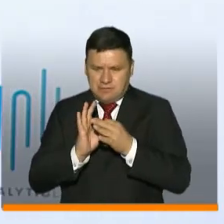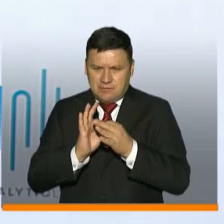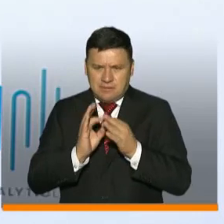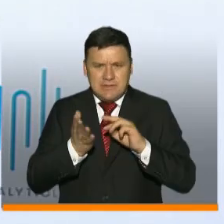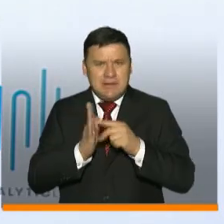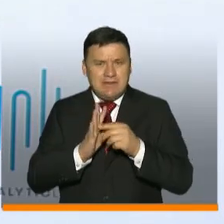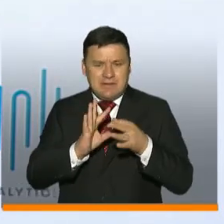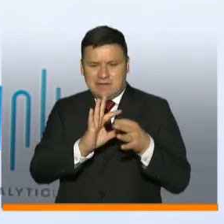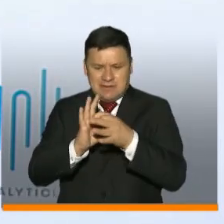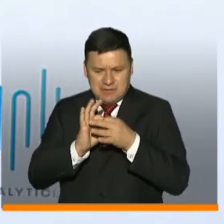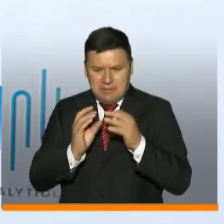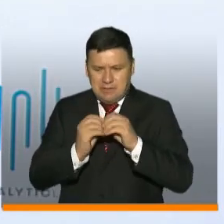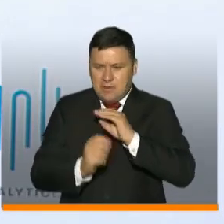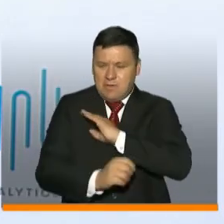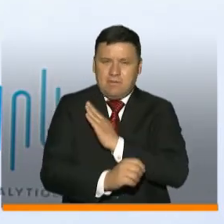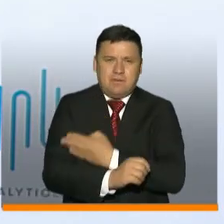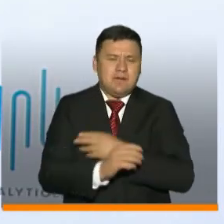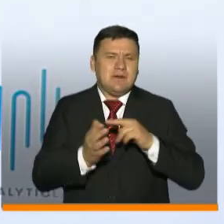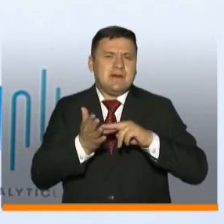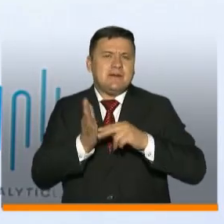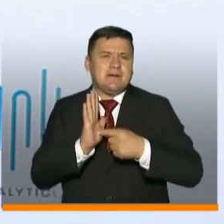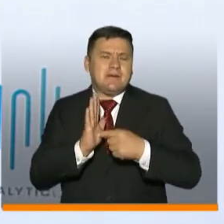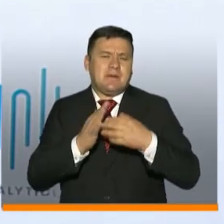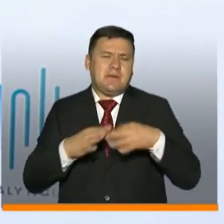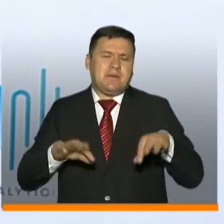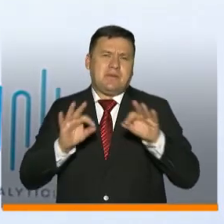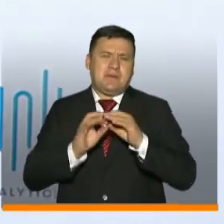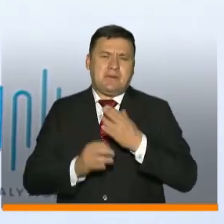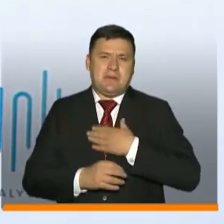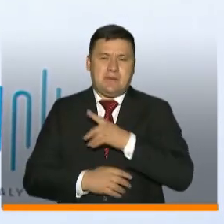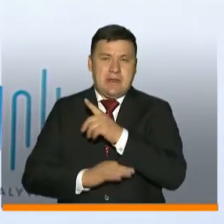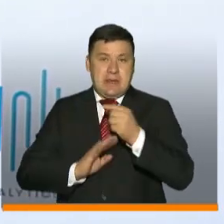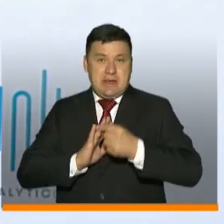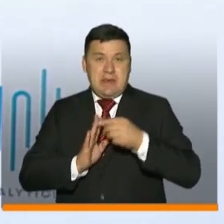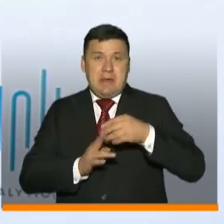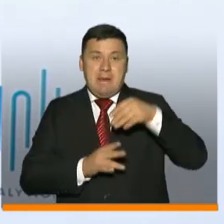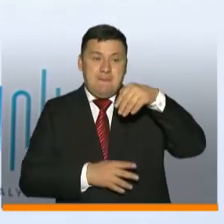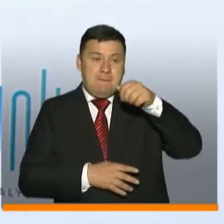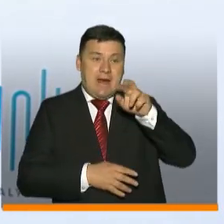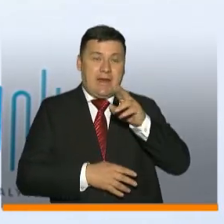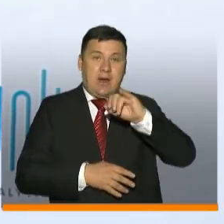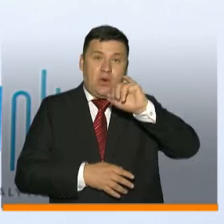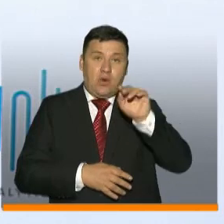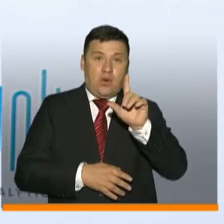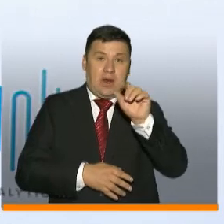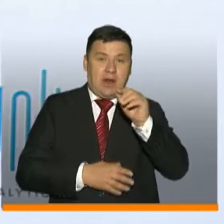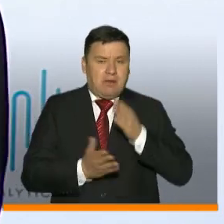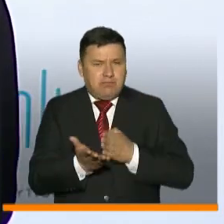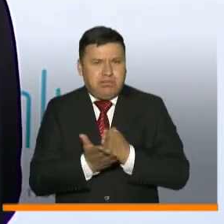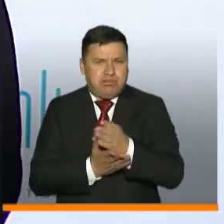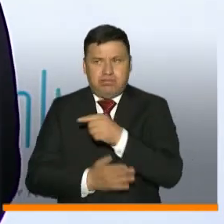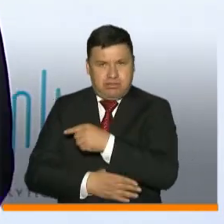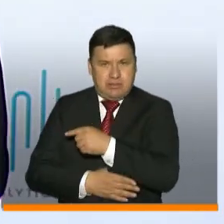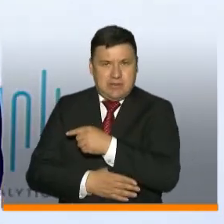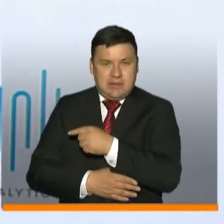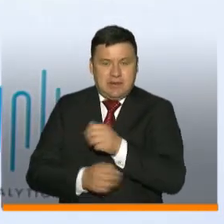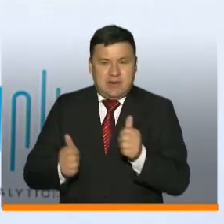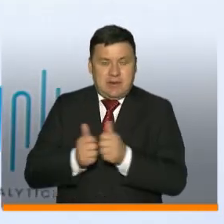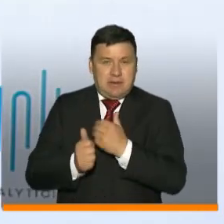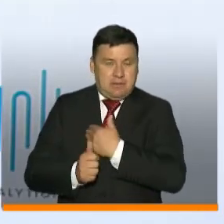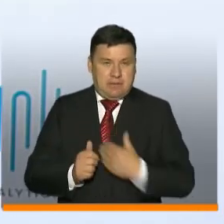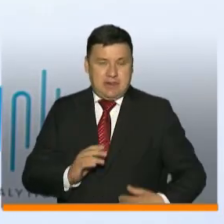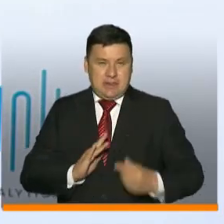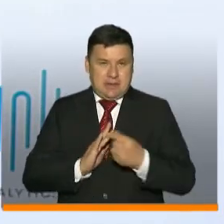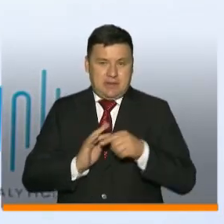fuertes, creo que eso significa gran parte de lo que nuestra primera ama, María Juliana Ruiz, ha dicho permanentemente aquí en Bogotá